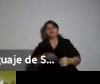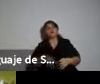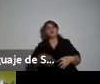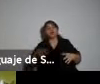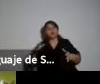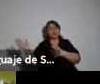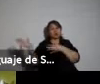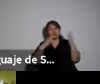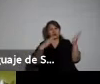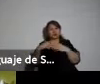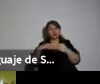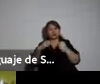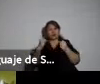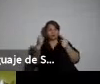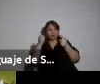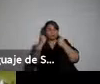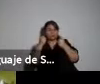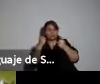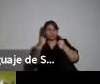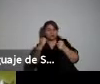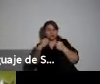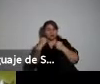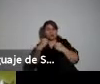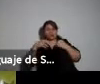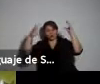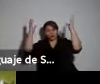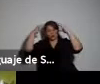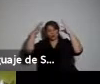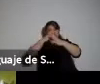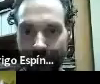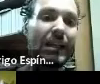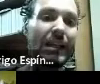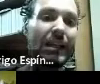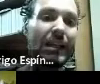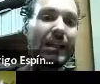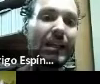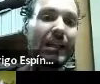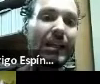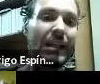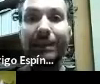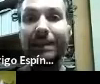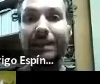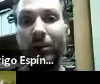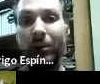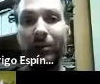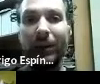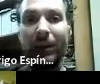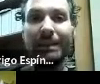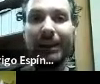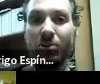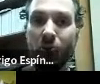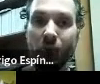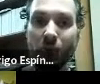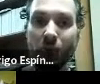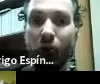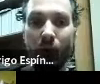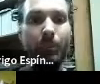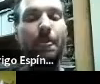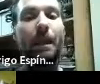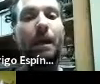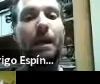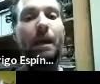lluvia, la planta se va a secar. Por lo tanto, las condiciones no van a ser las mejores para el desarrollo de un